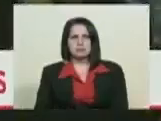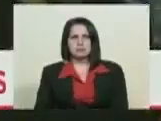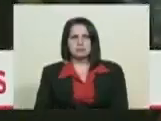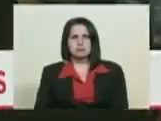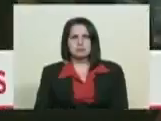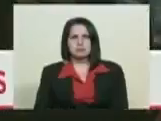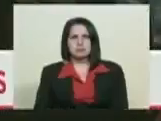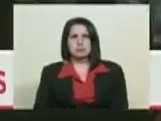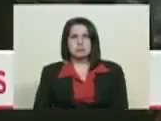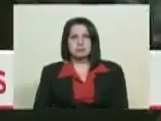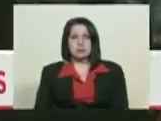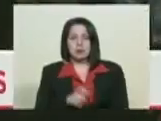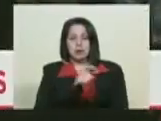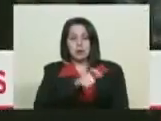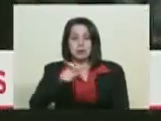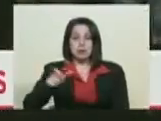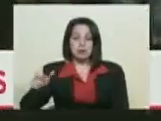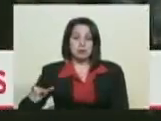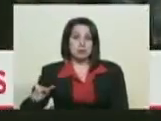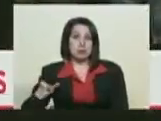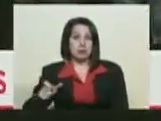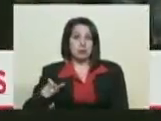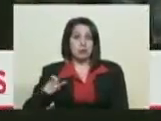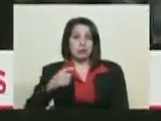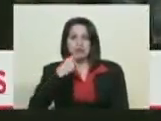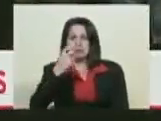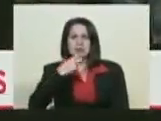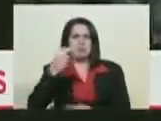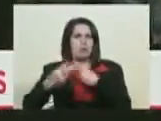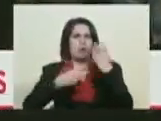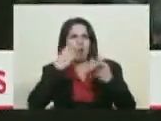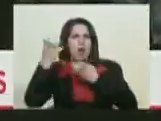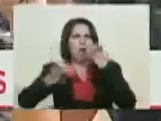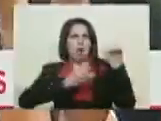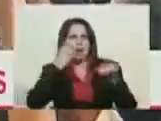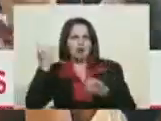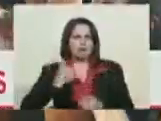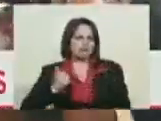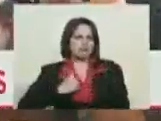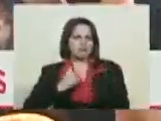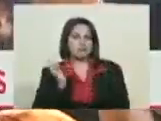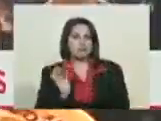La gente de Carlitos tienen consigna para lo que salga, ¿vale?